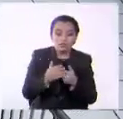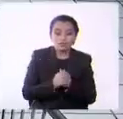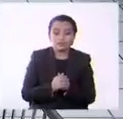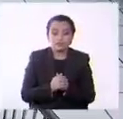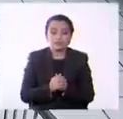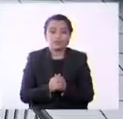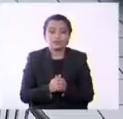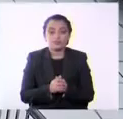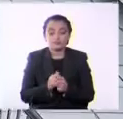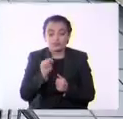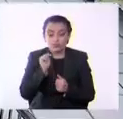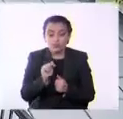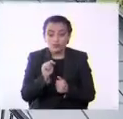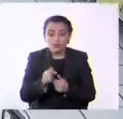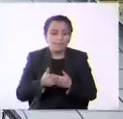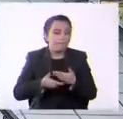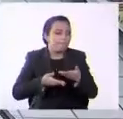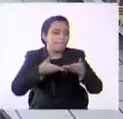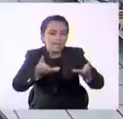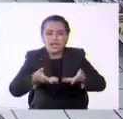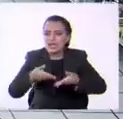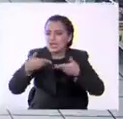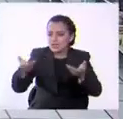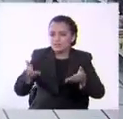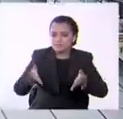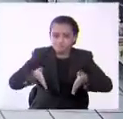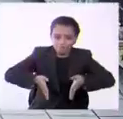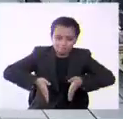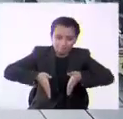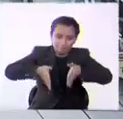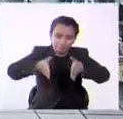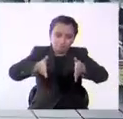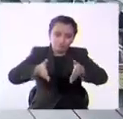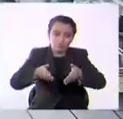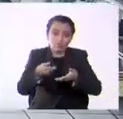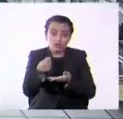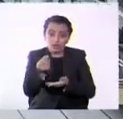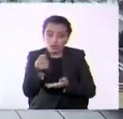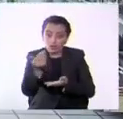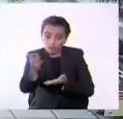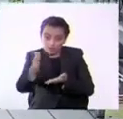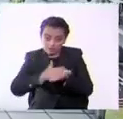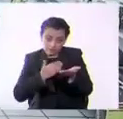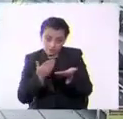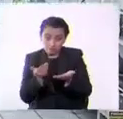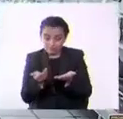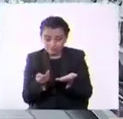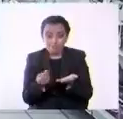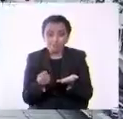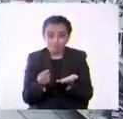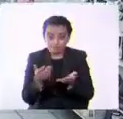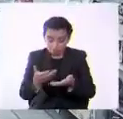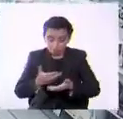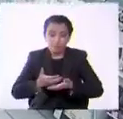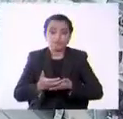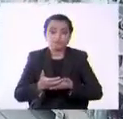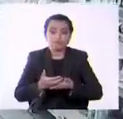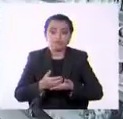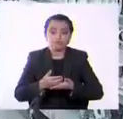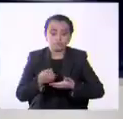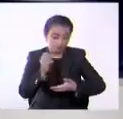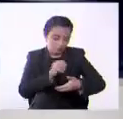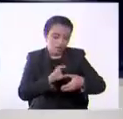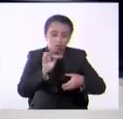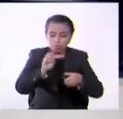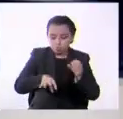puntos de venta, donde serán los usuarios finales, los consumidores finales, nosotras, quienes adquiriremos esa